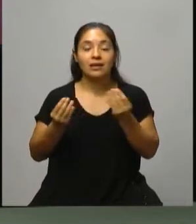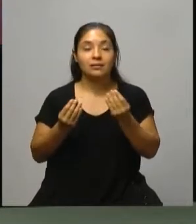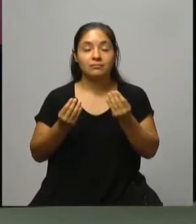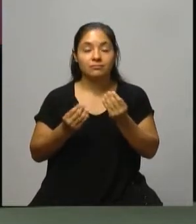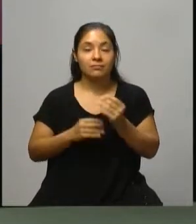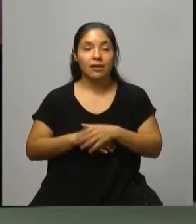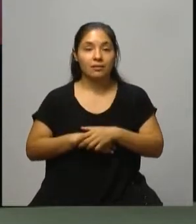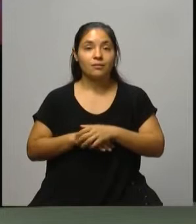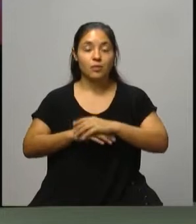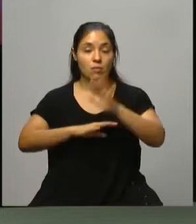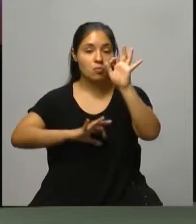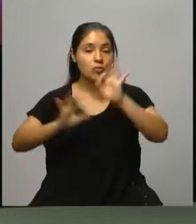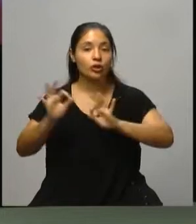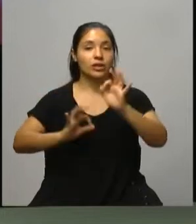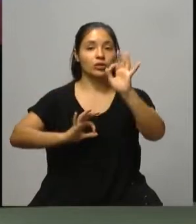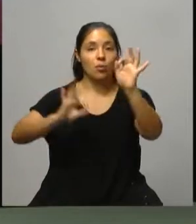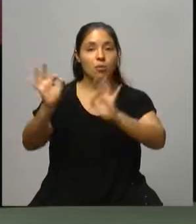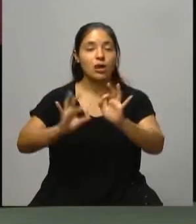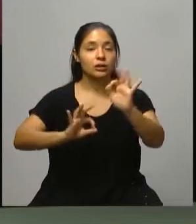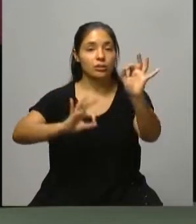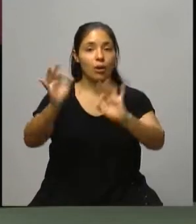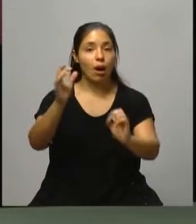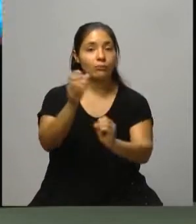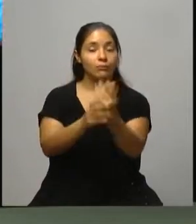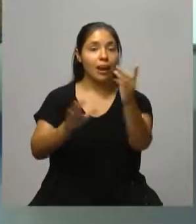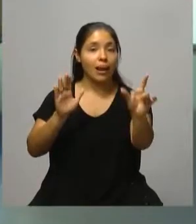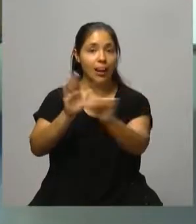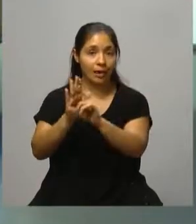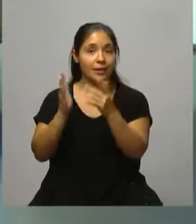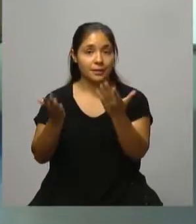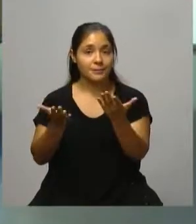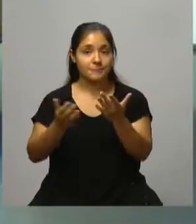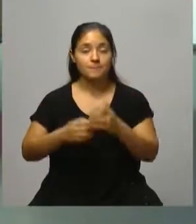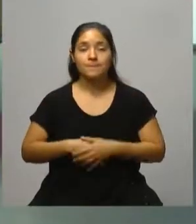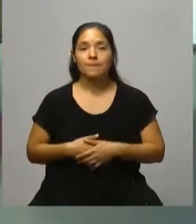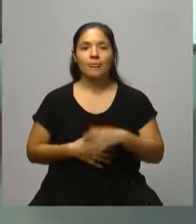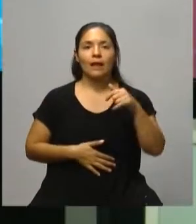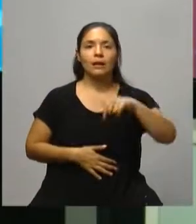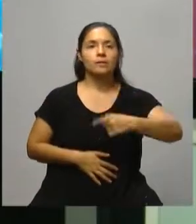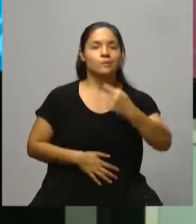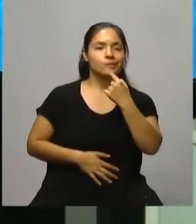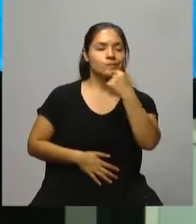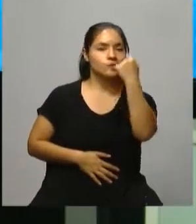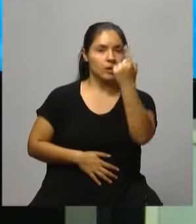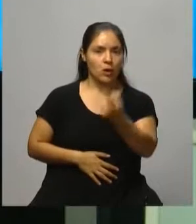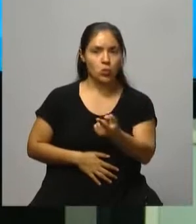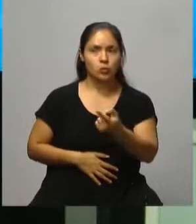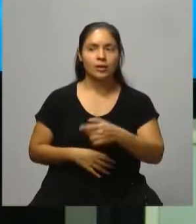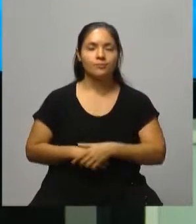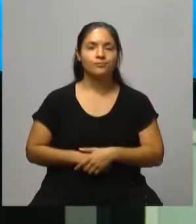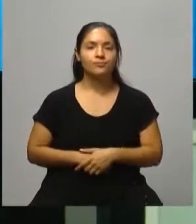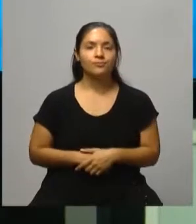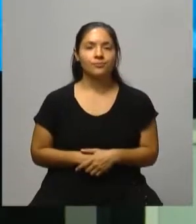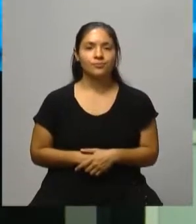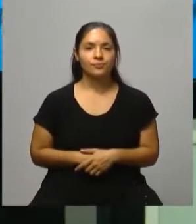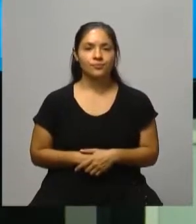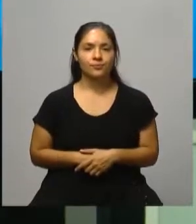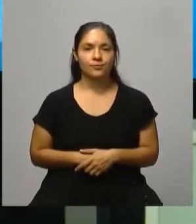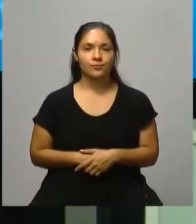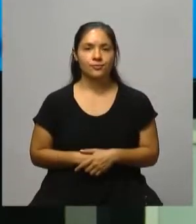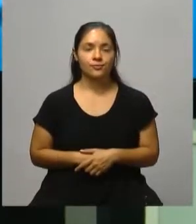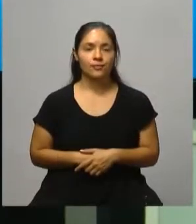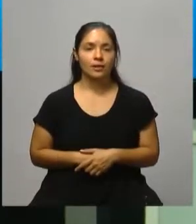como es el caso de San Juan. Pero sí hay ciertas actitudes, ciertos gestos o ciertas situaciones concretas